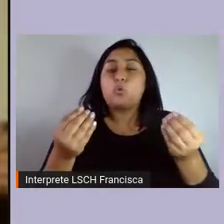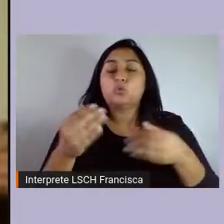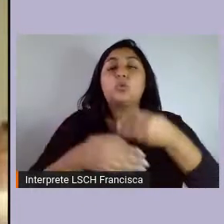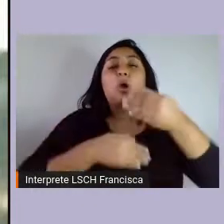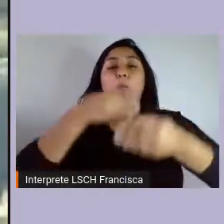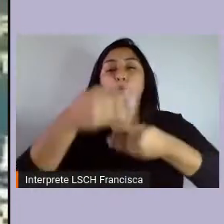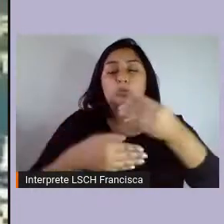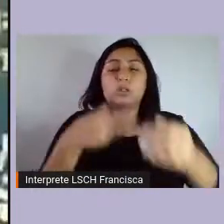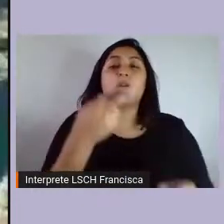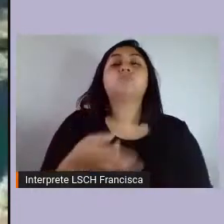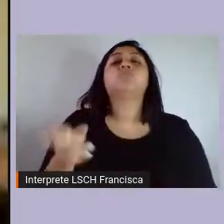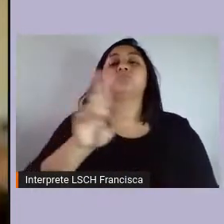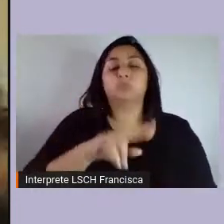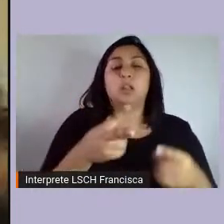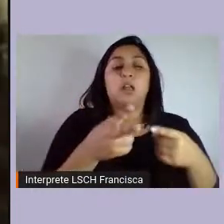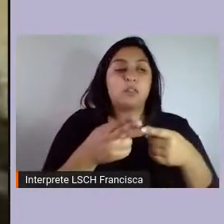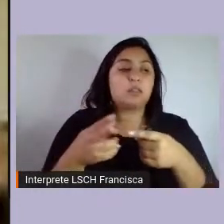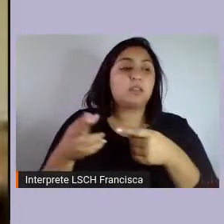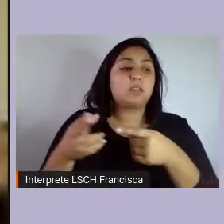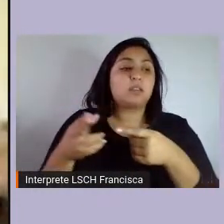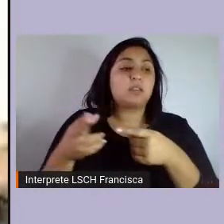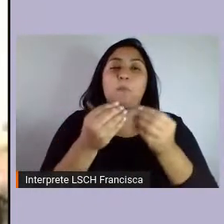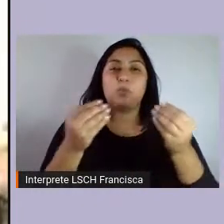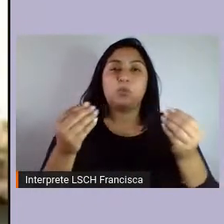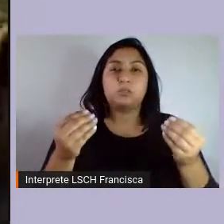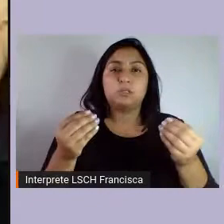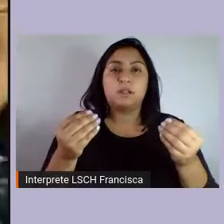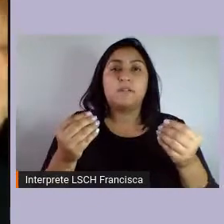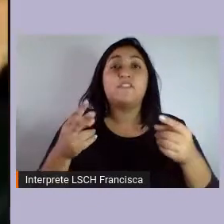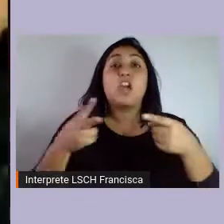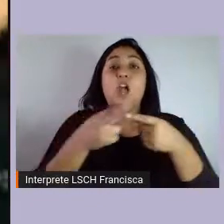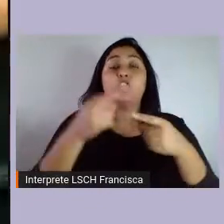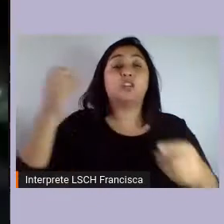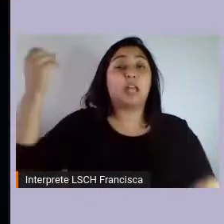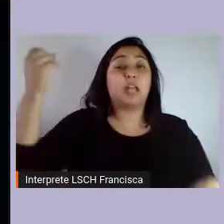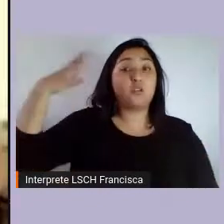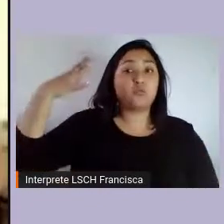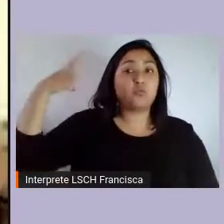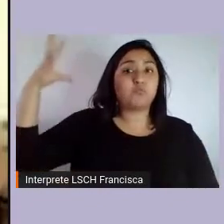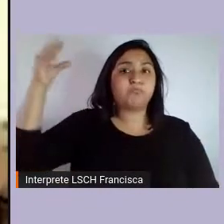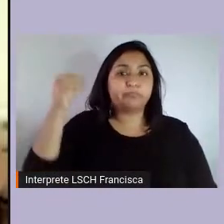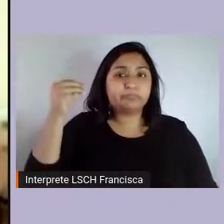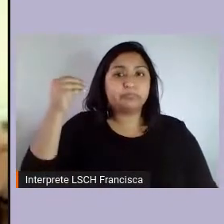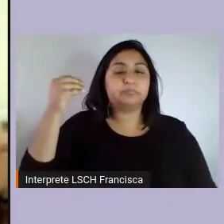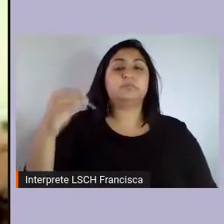múltiples ocasiones. Voy a aportar la luz aquí, permítanme, disculpen.